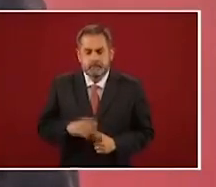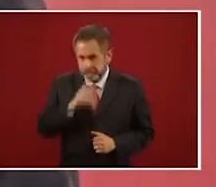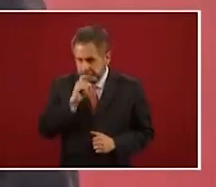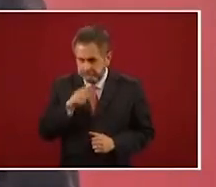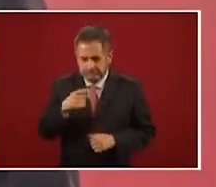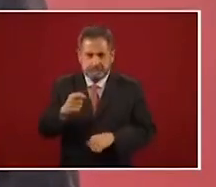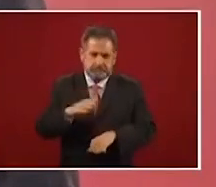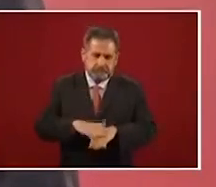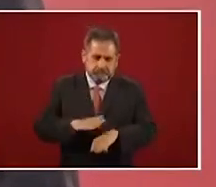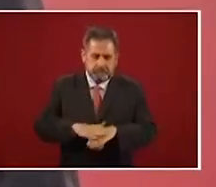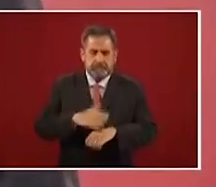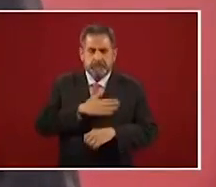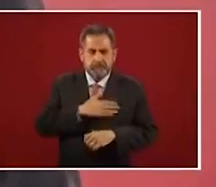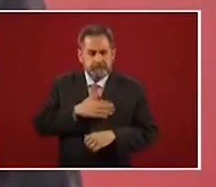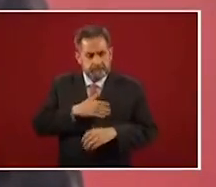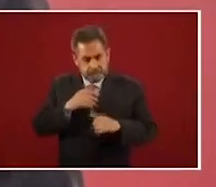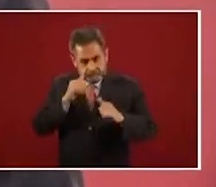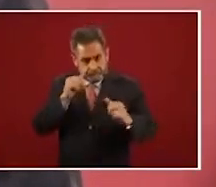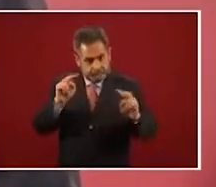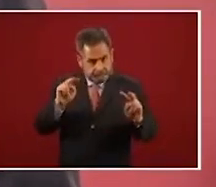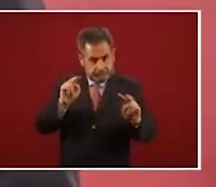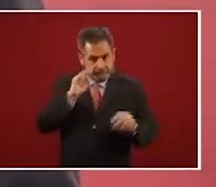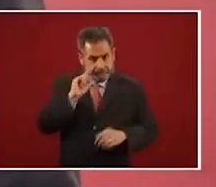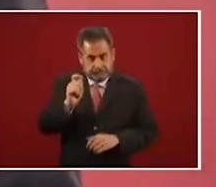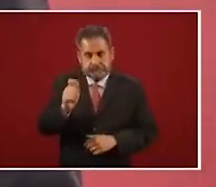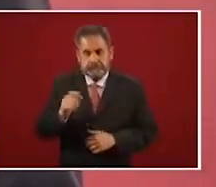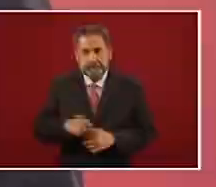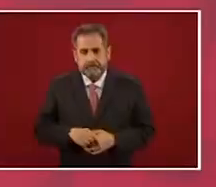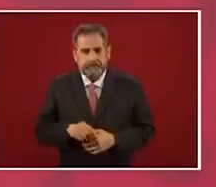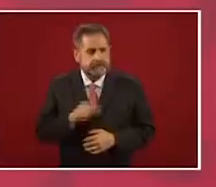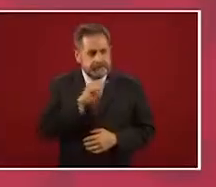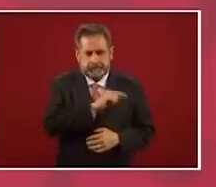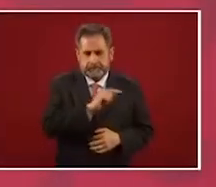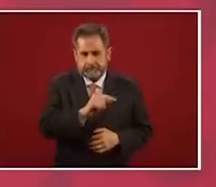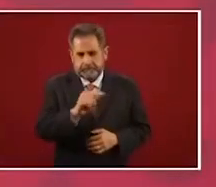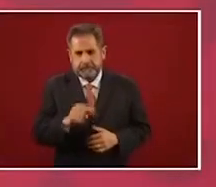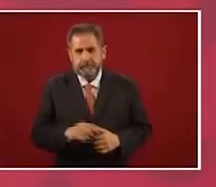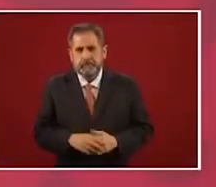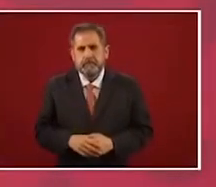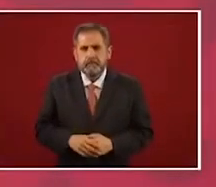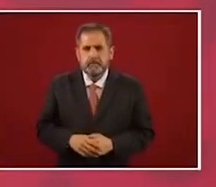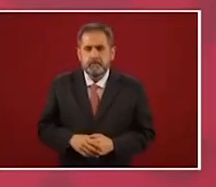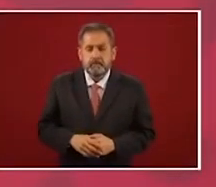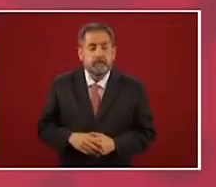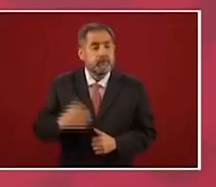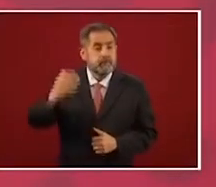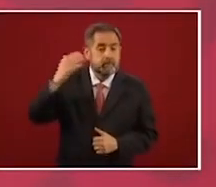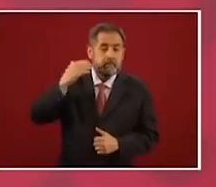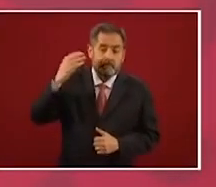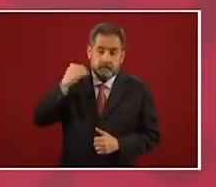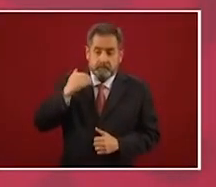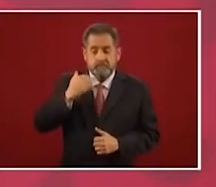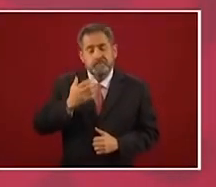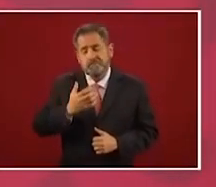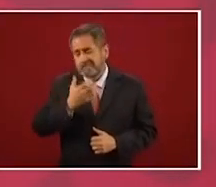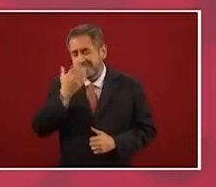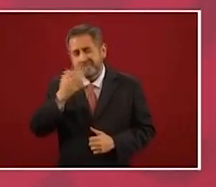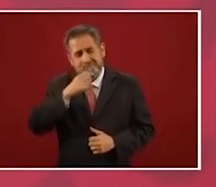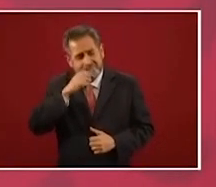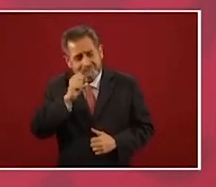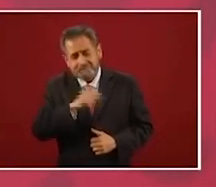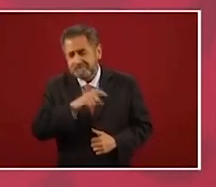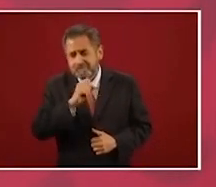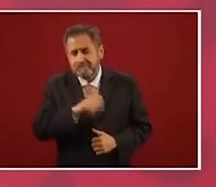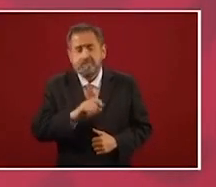llamar la atención sobre estos casos. Era muy común que